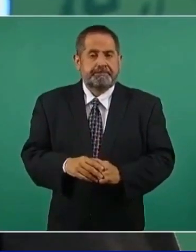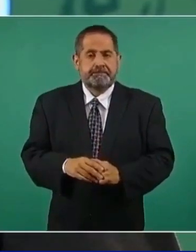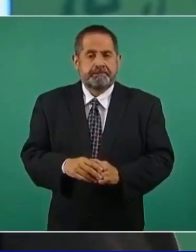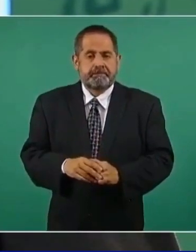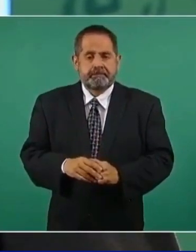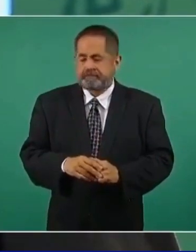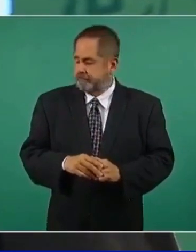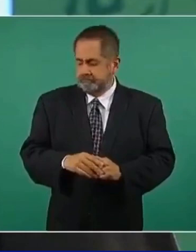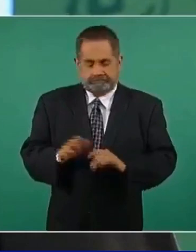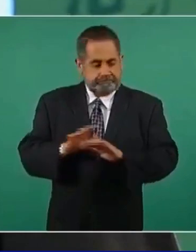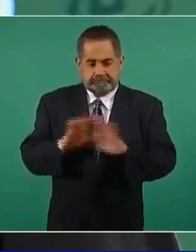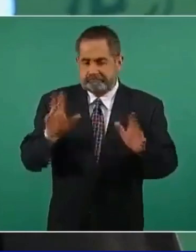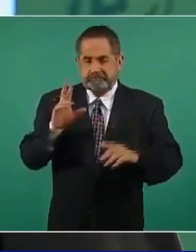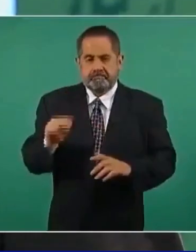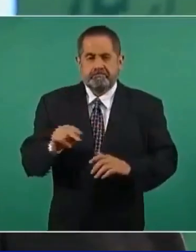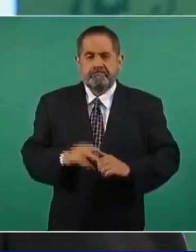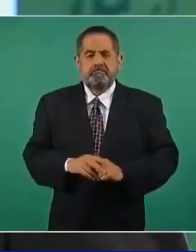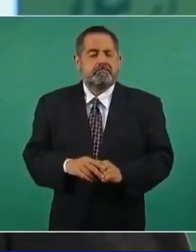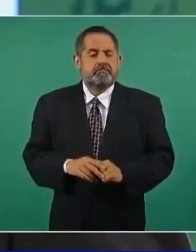Ya no,